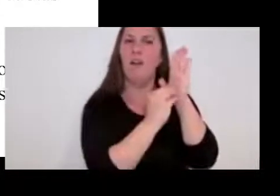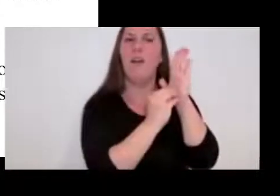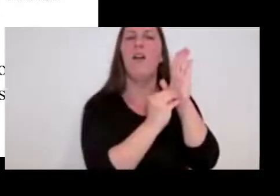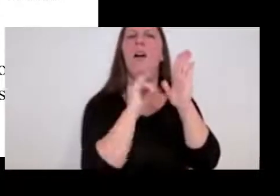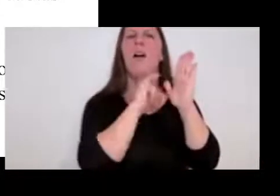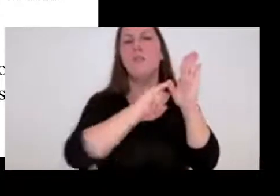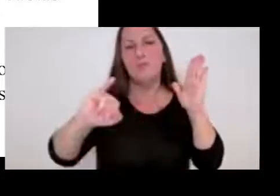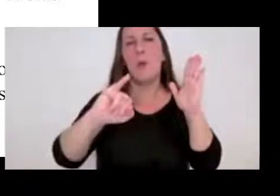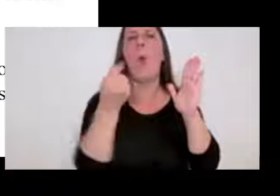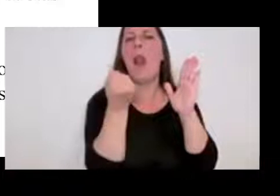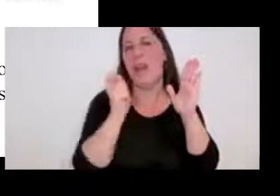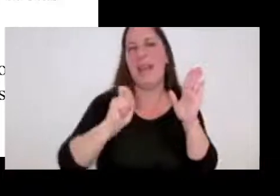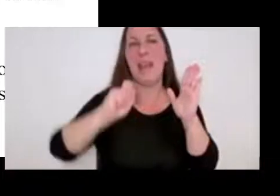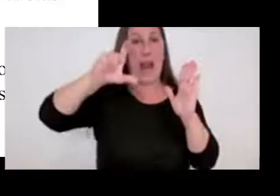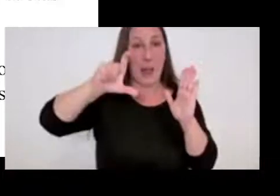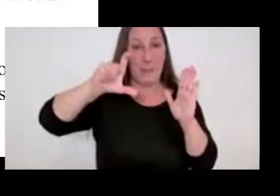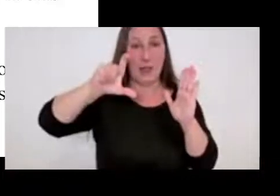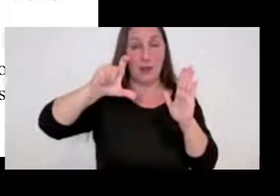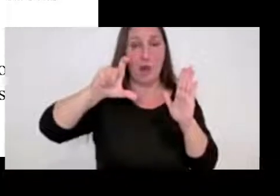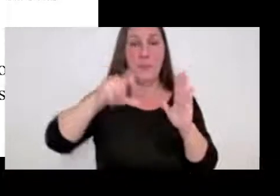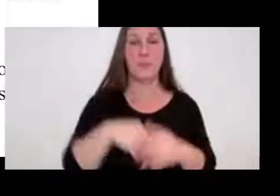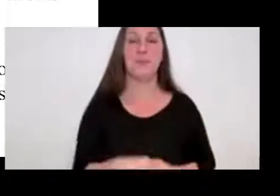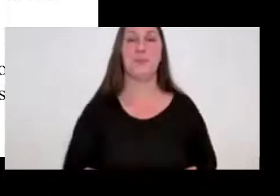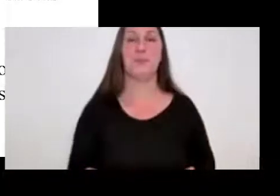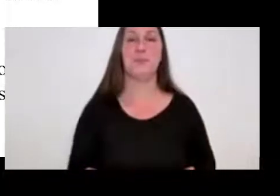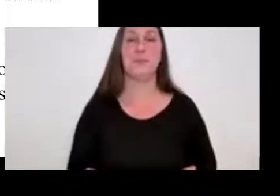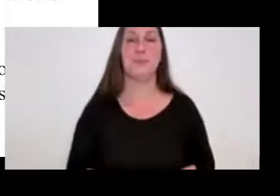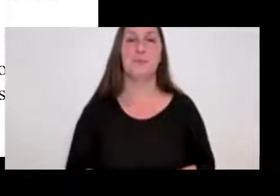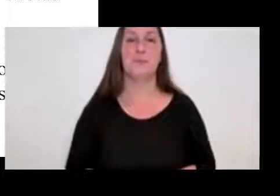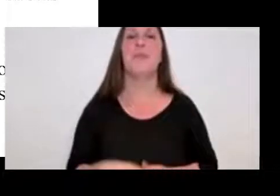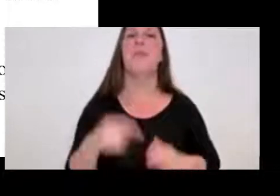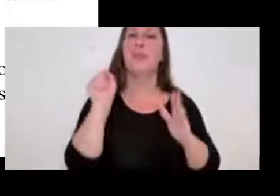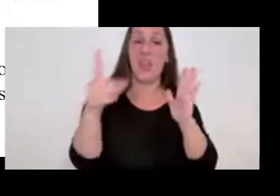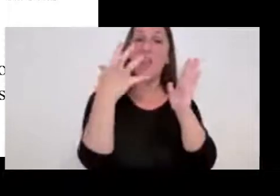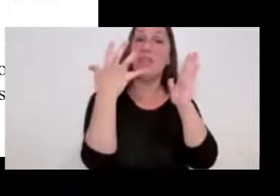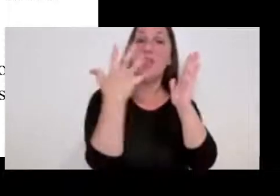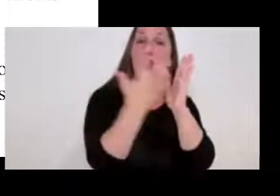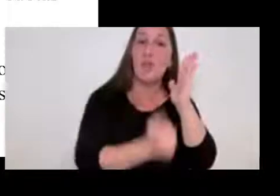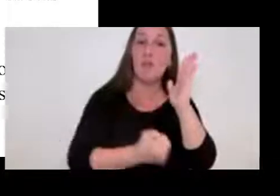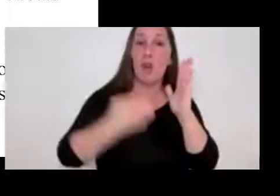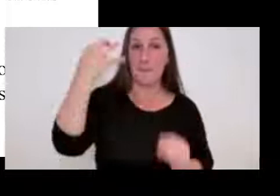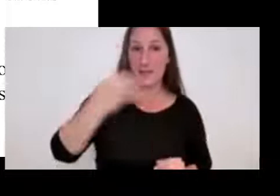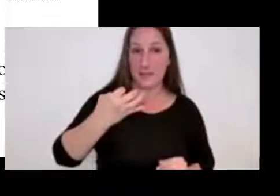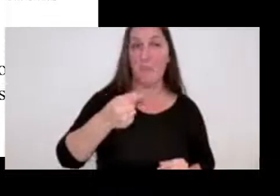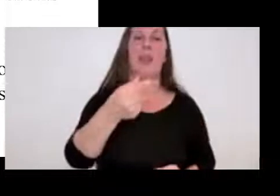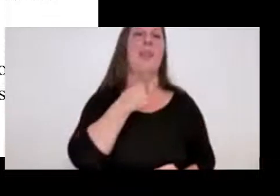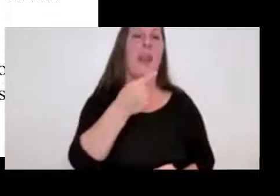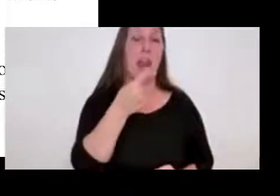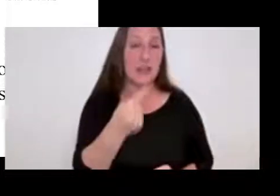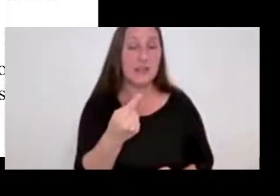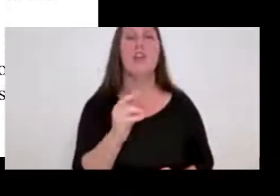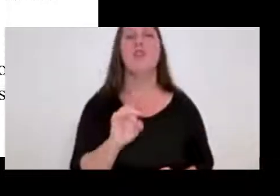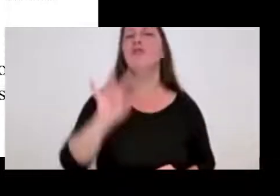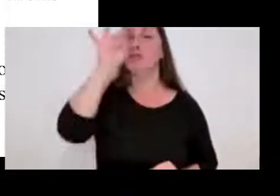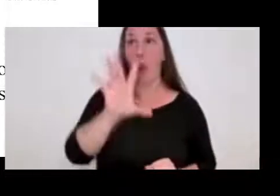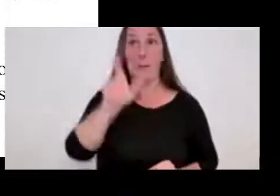el incremento de la deducción especial. O sea, no solamente un